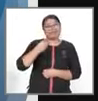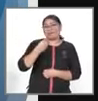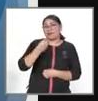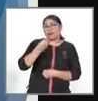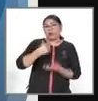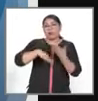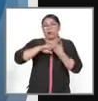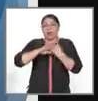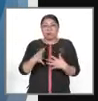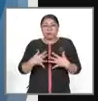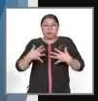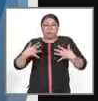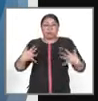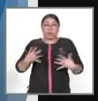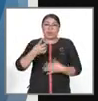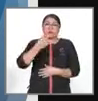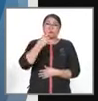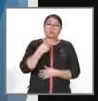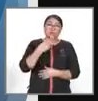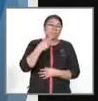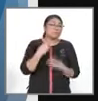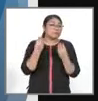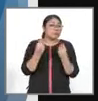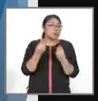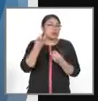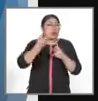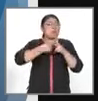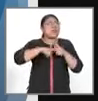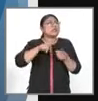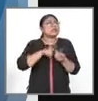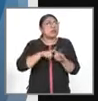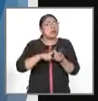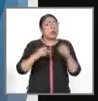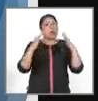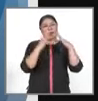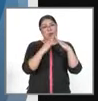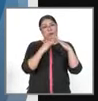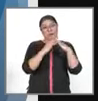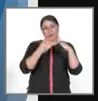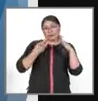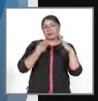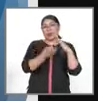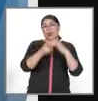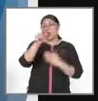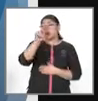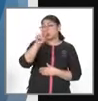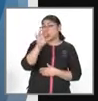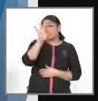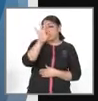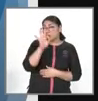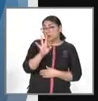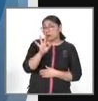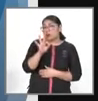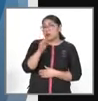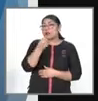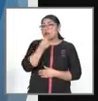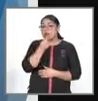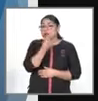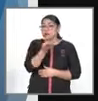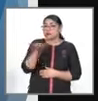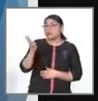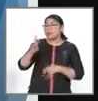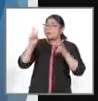ultraprocesados todo esto comienza desde casa el 80% de nuestros niños va a aprender con el ejemplo Y solo el